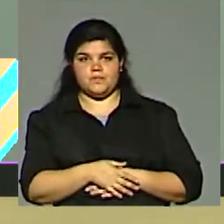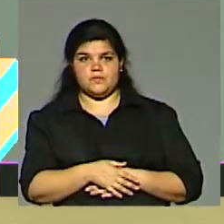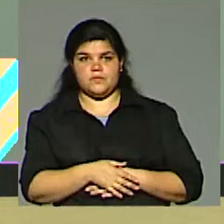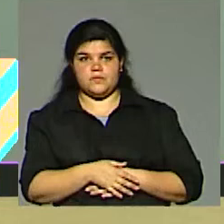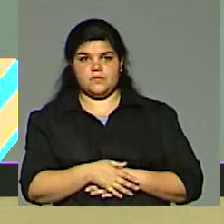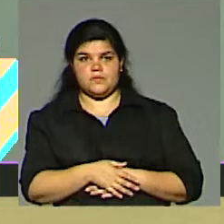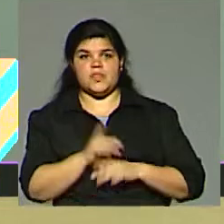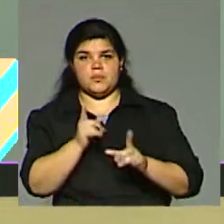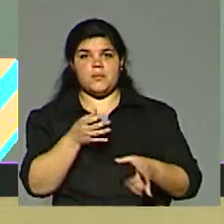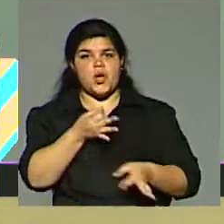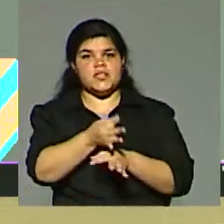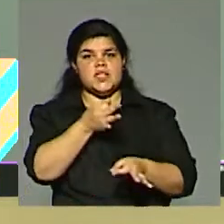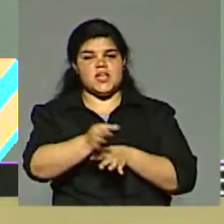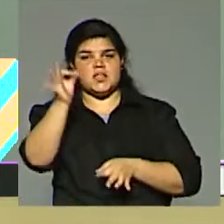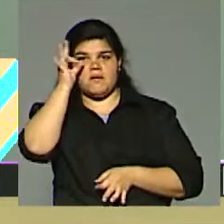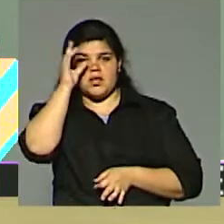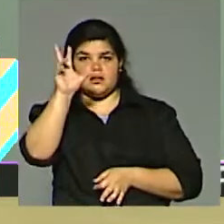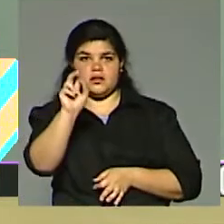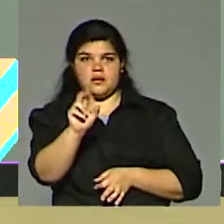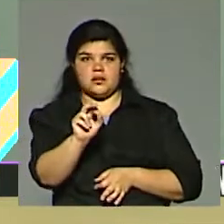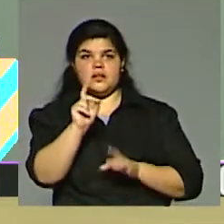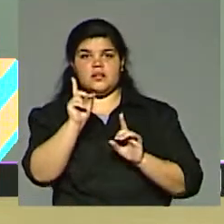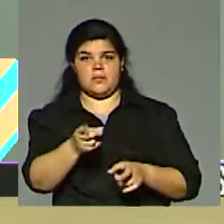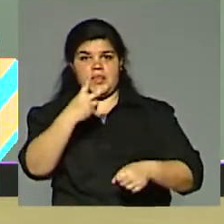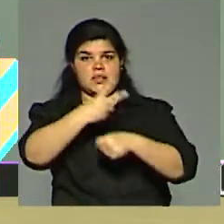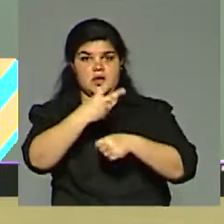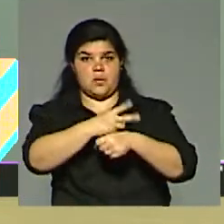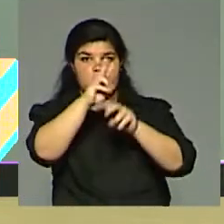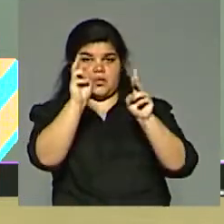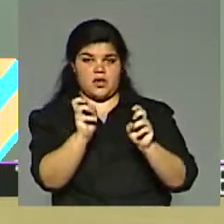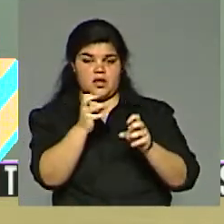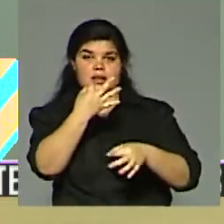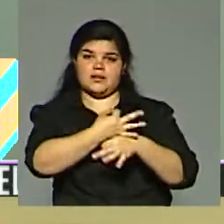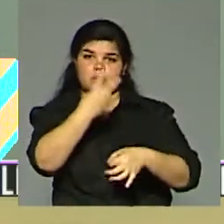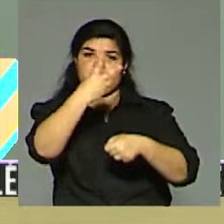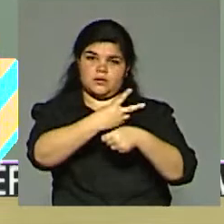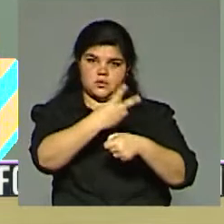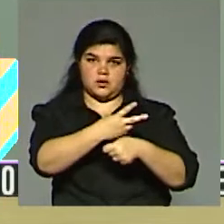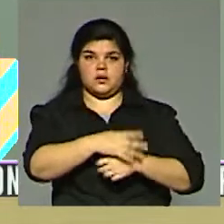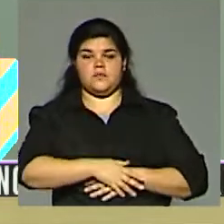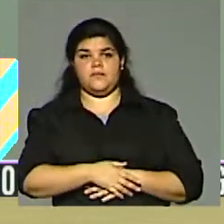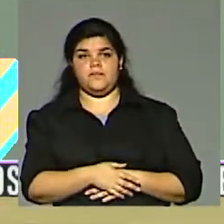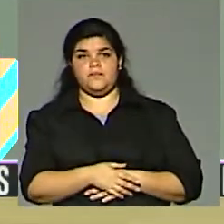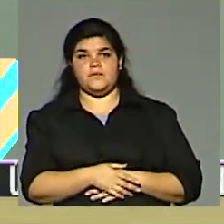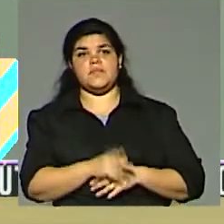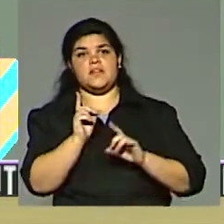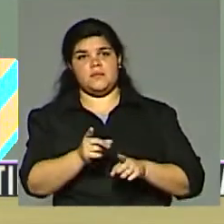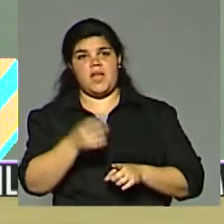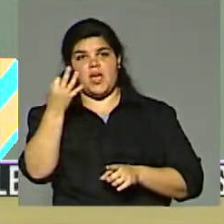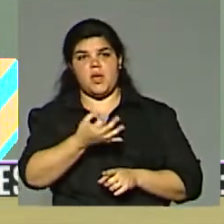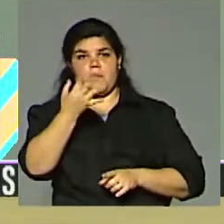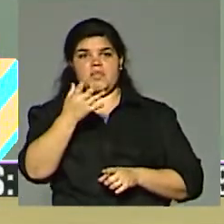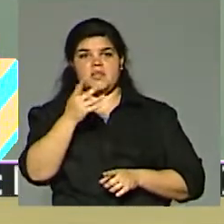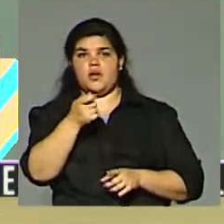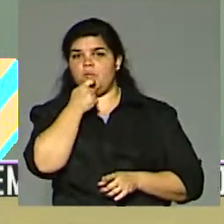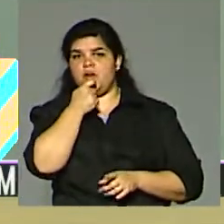enseñanza 2030 en cuanto a secundario específicamente, y aquí nosotros tenemos una particularidad en el caso de